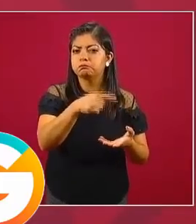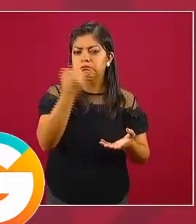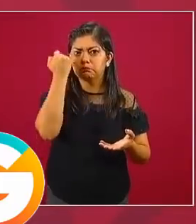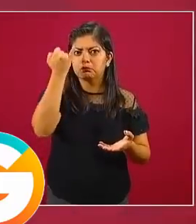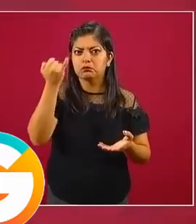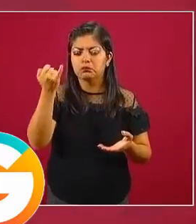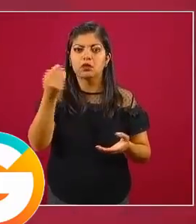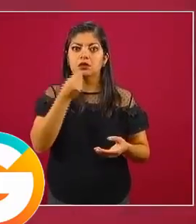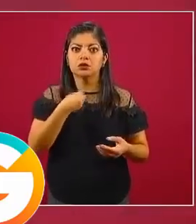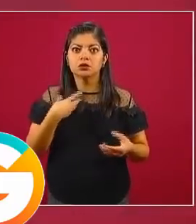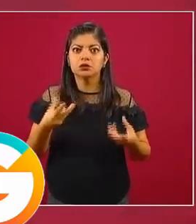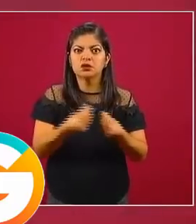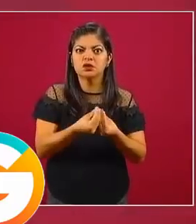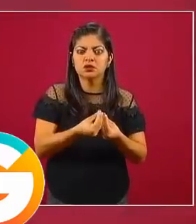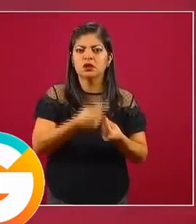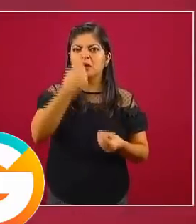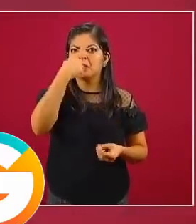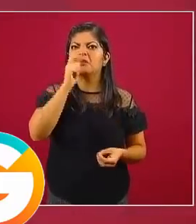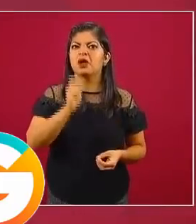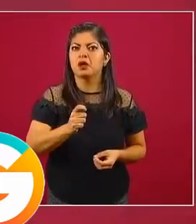para cuestionarnos.